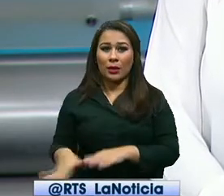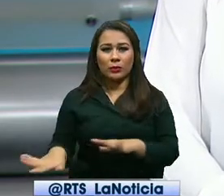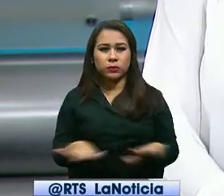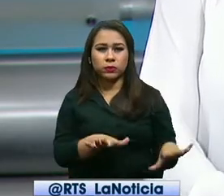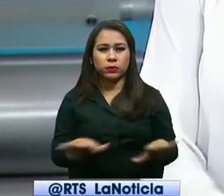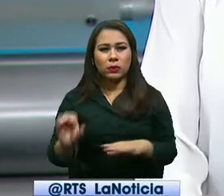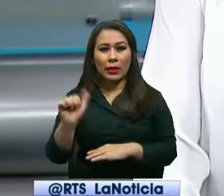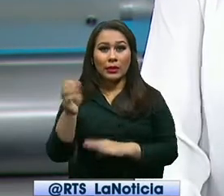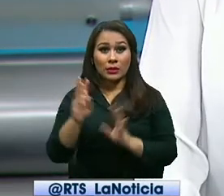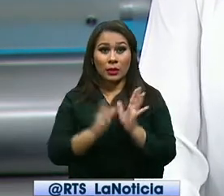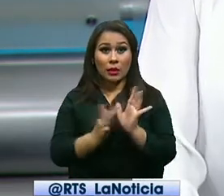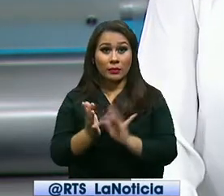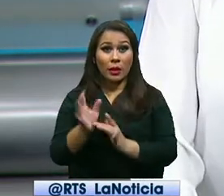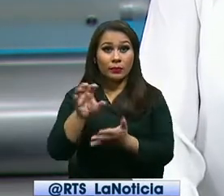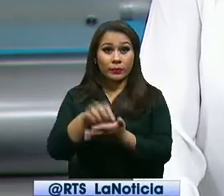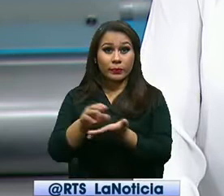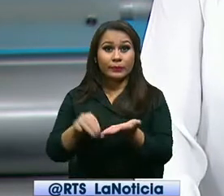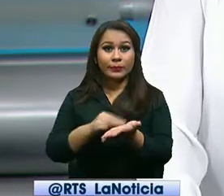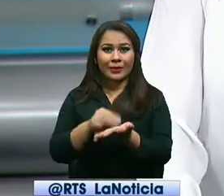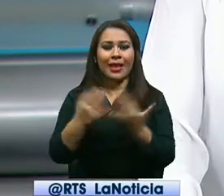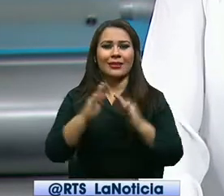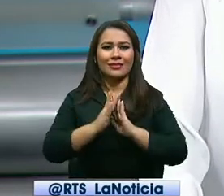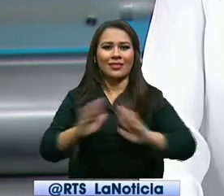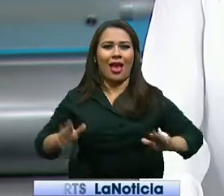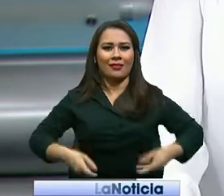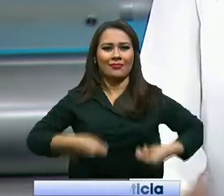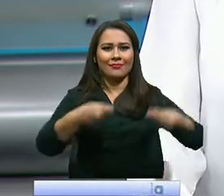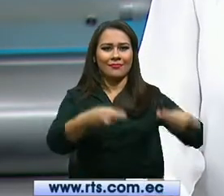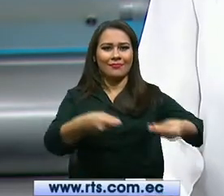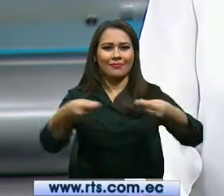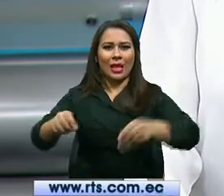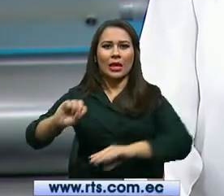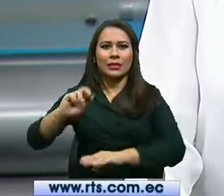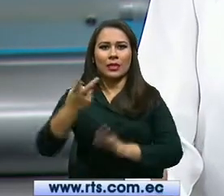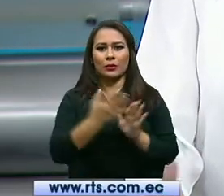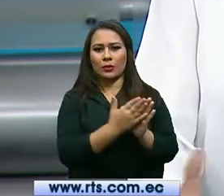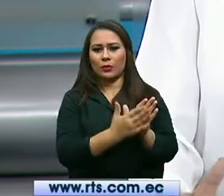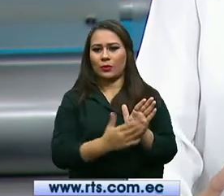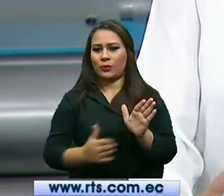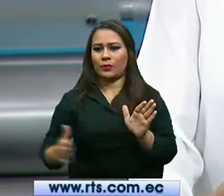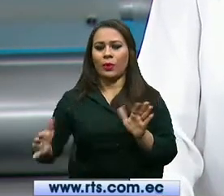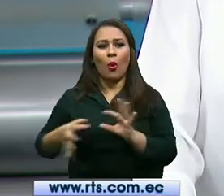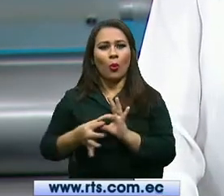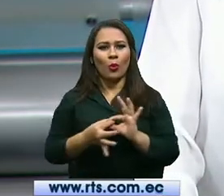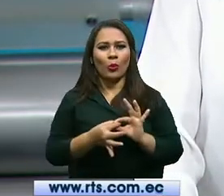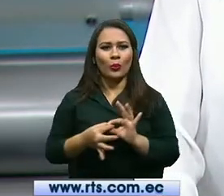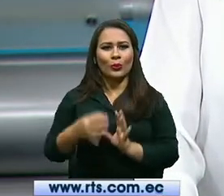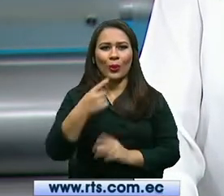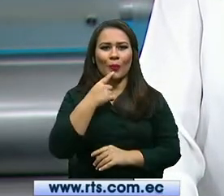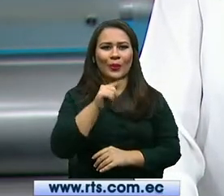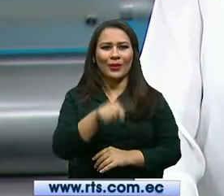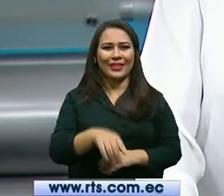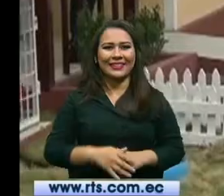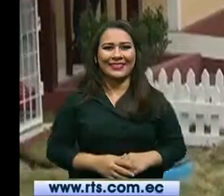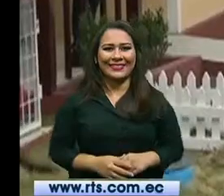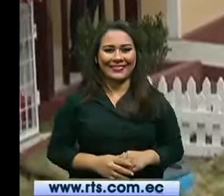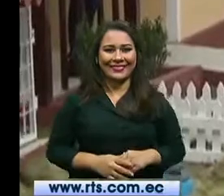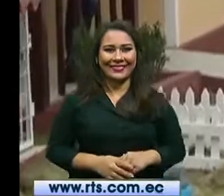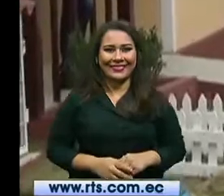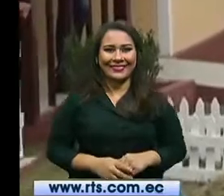la provincia de Manabí. La entrega forma parte de la segunda fase del programa Juntos por Ti.